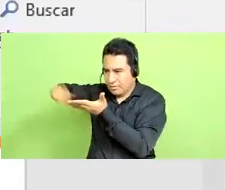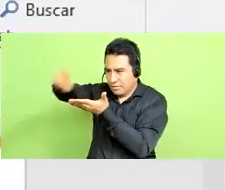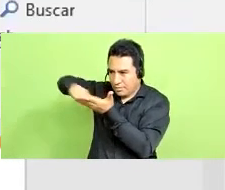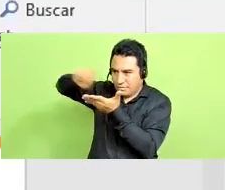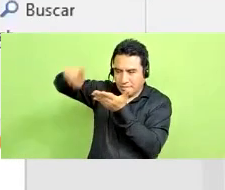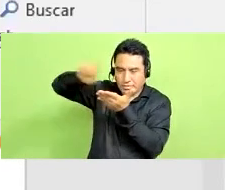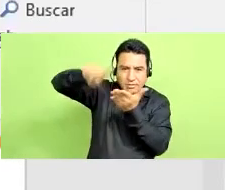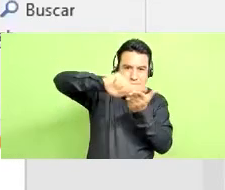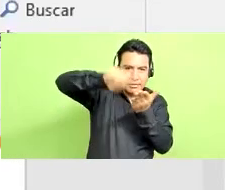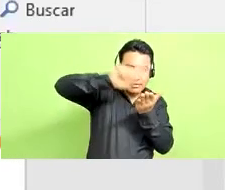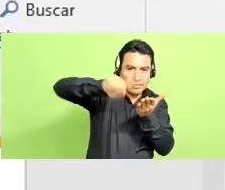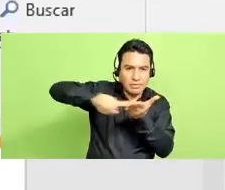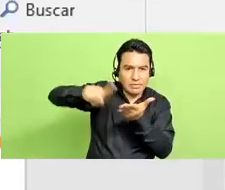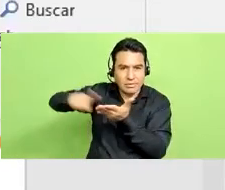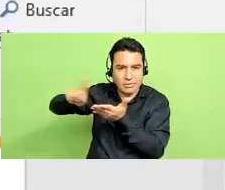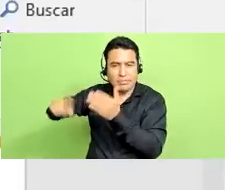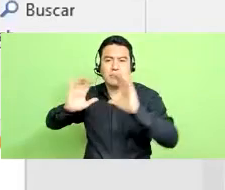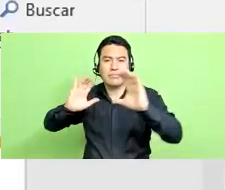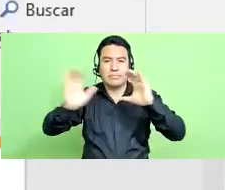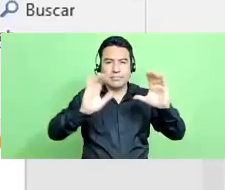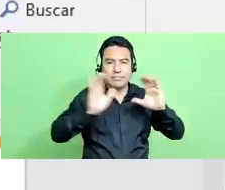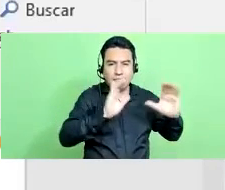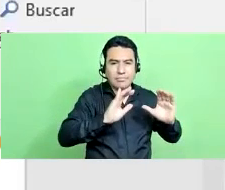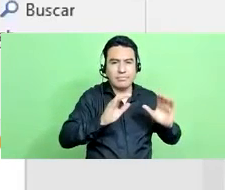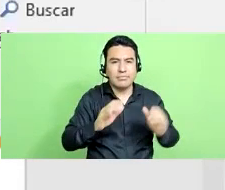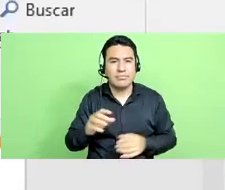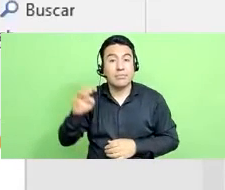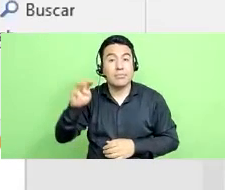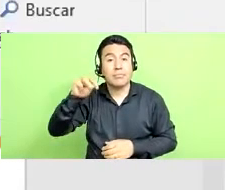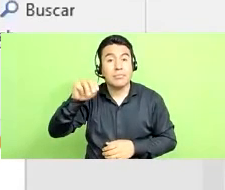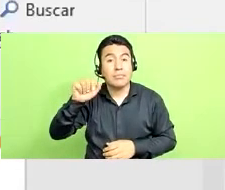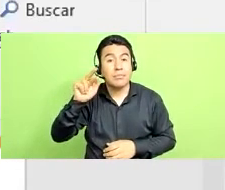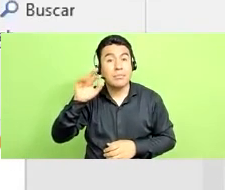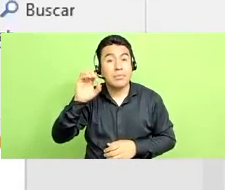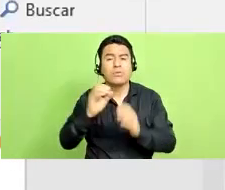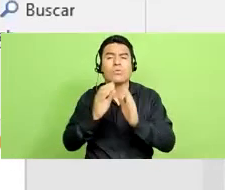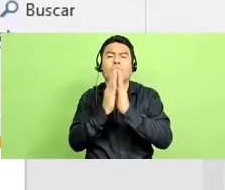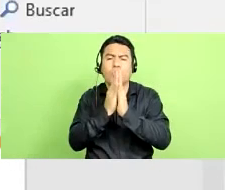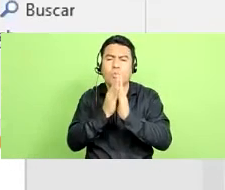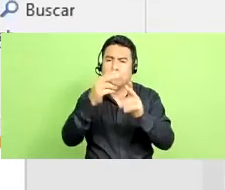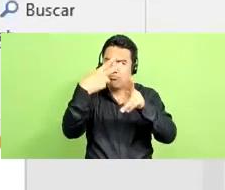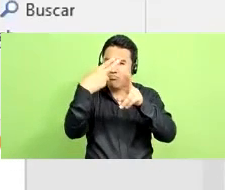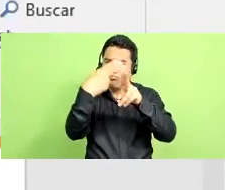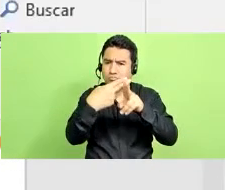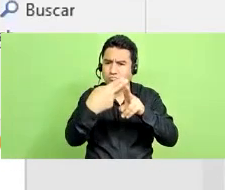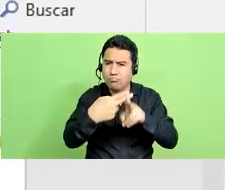realizar marcos me dice que no se olviden de inscribirse en el registro respectivo